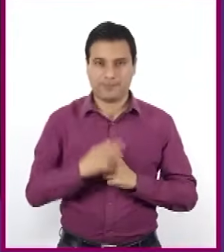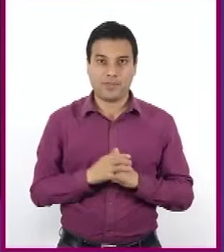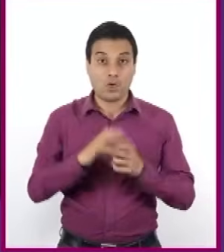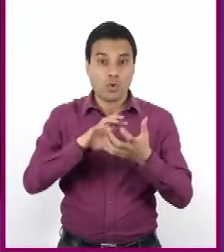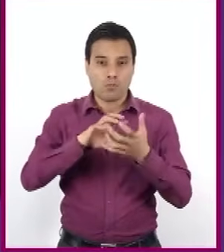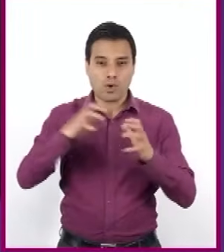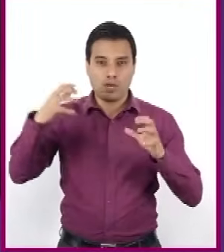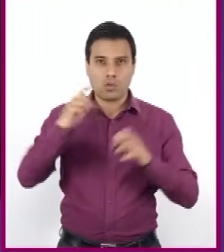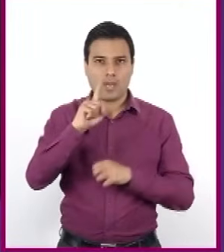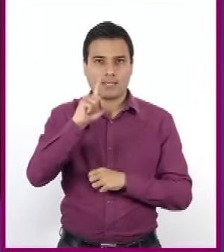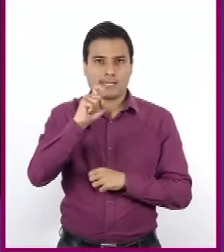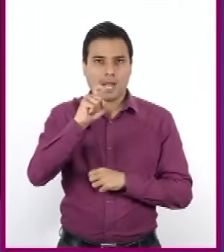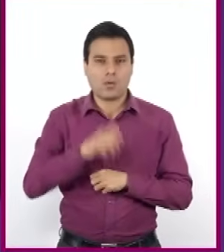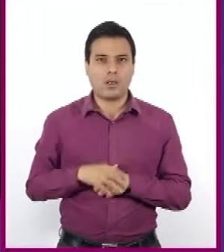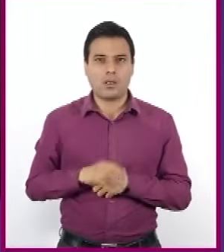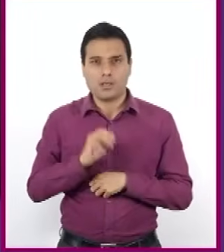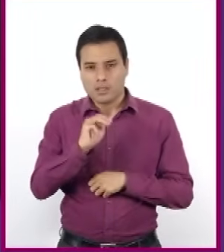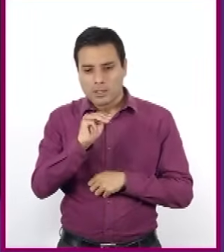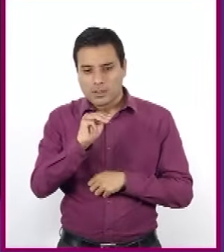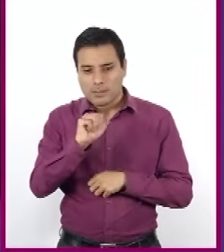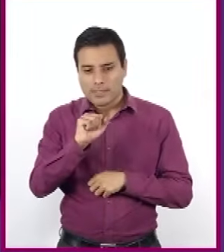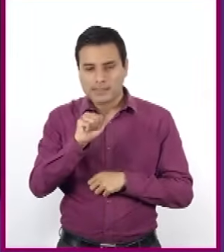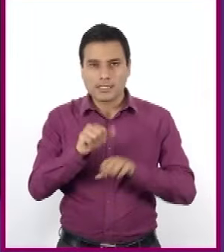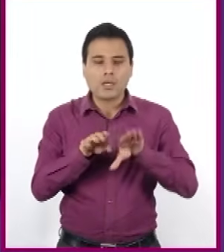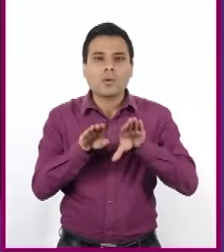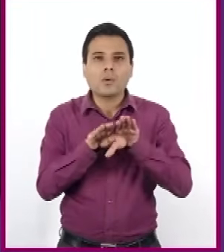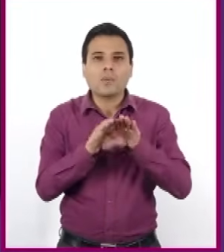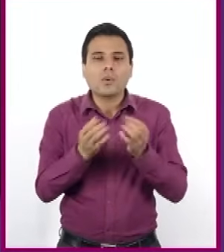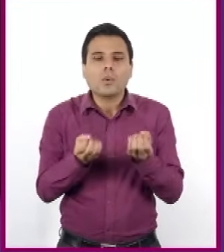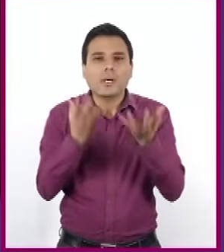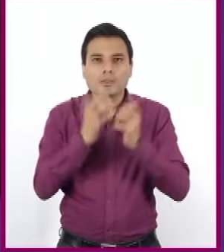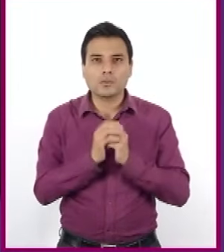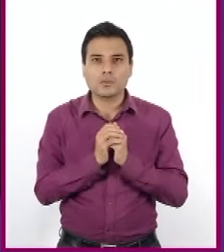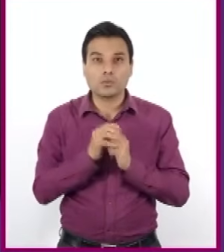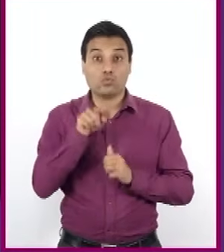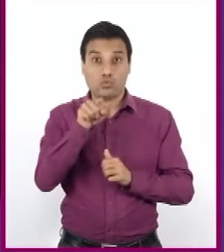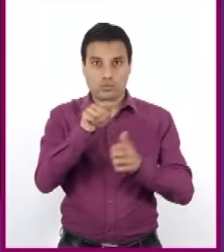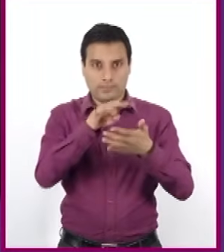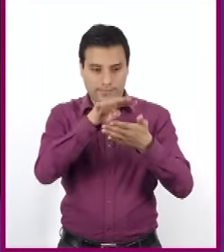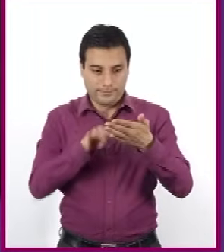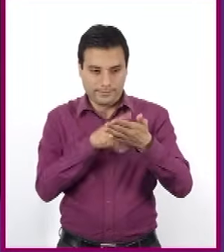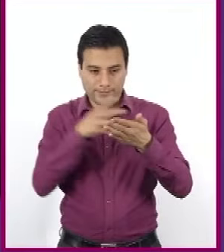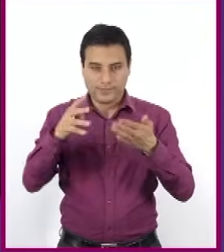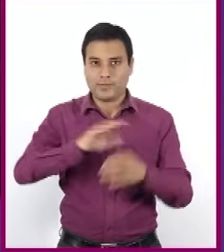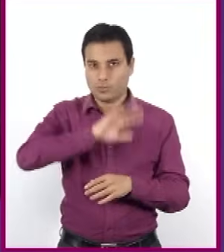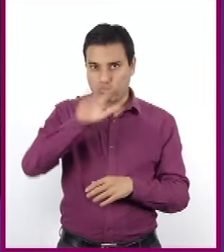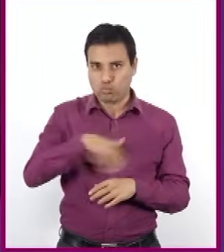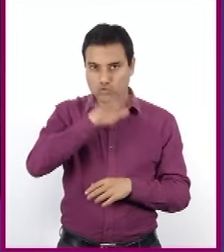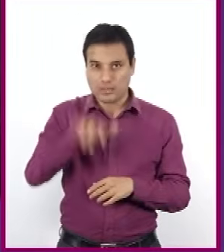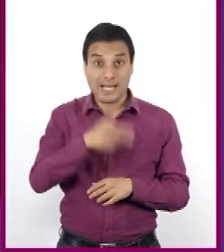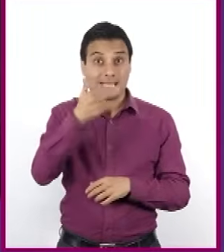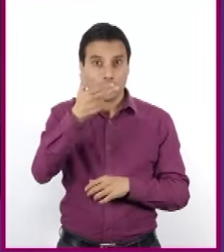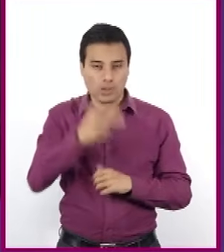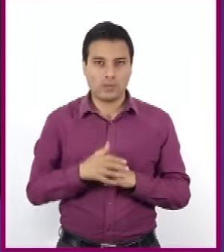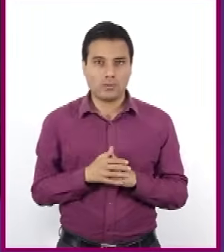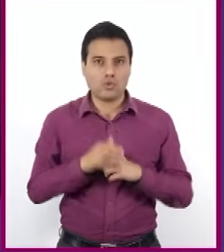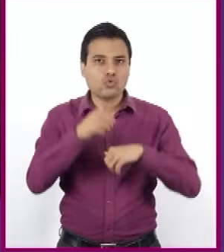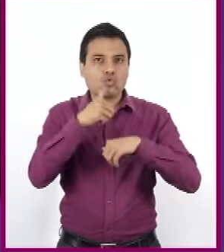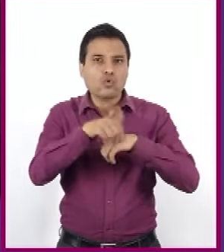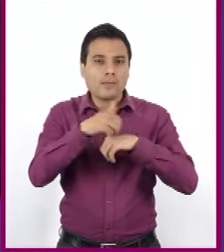molécula de agua? Consulten su tabla periódica y localicen al hidrógeno. ¿Qué número atómico